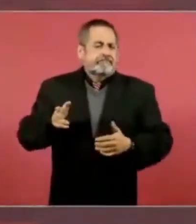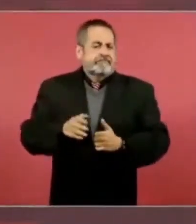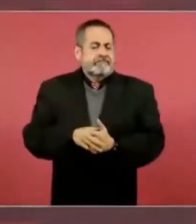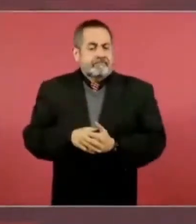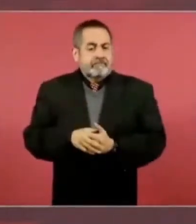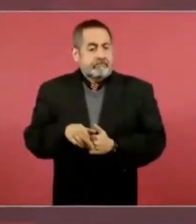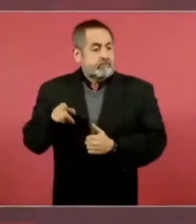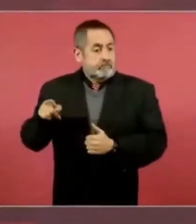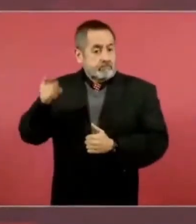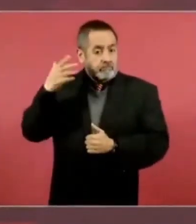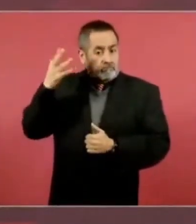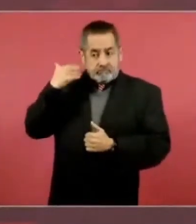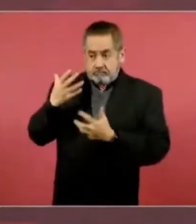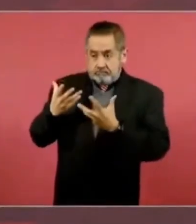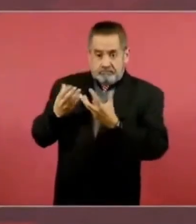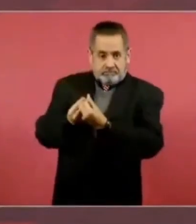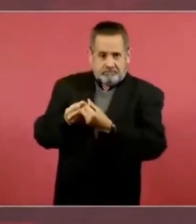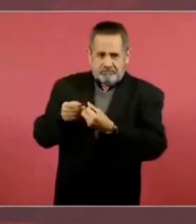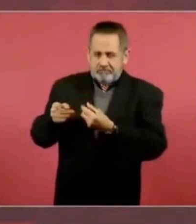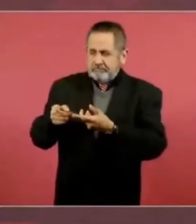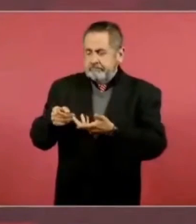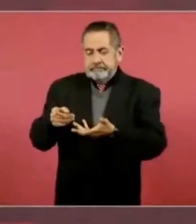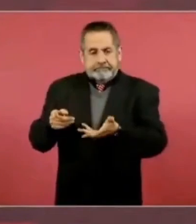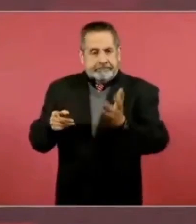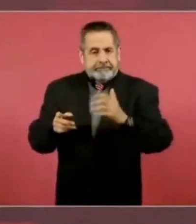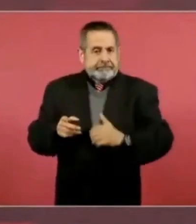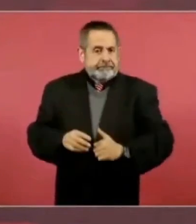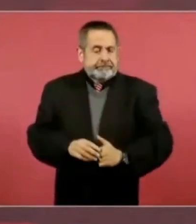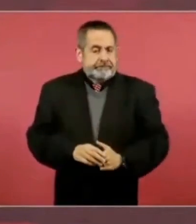estaban metidos, no pobre